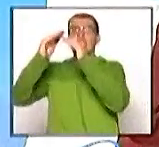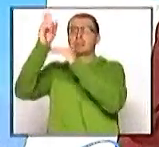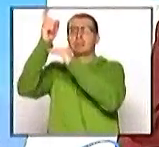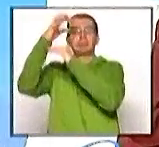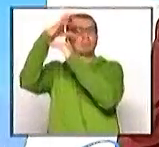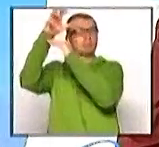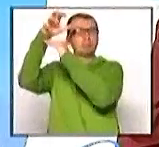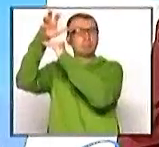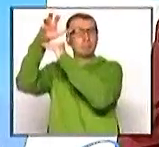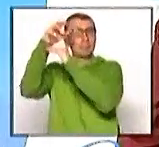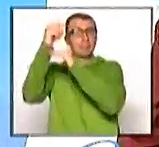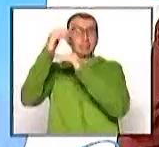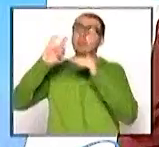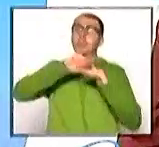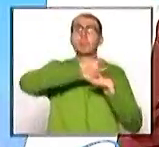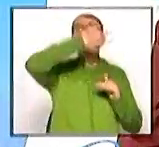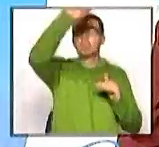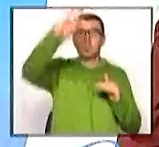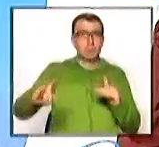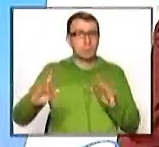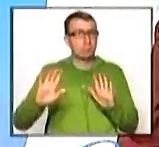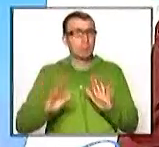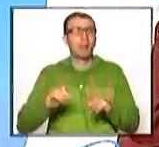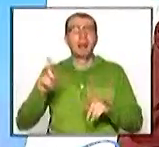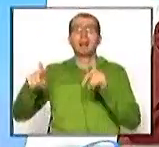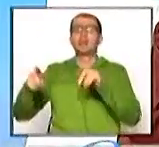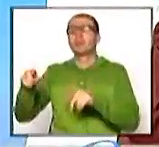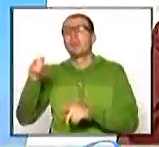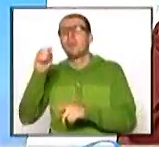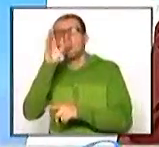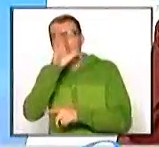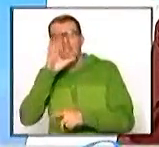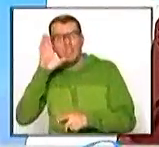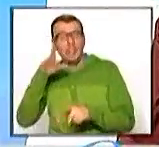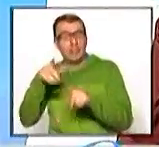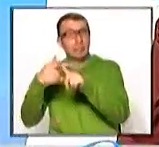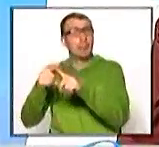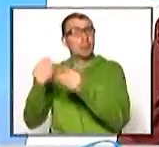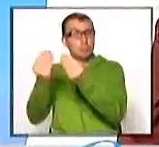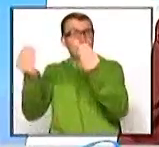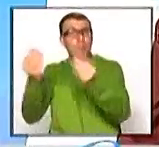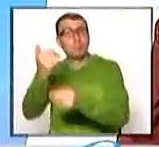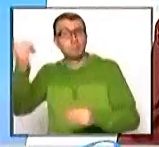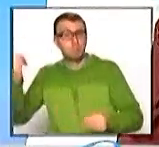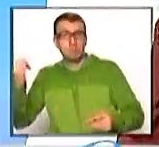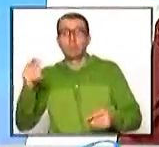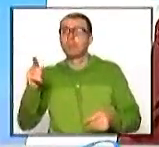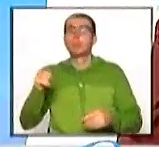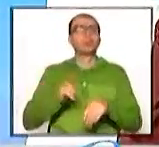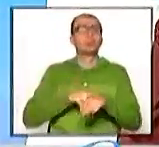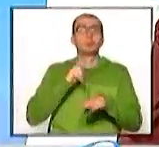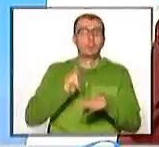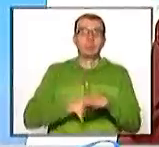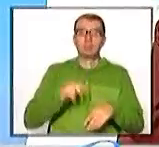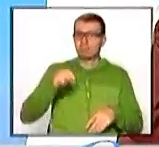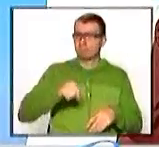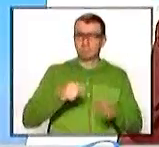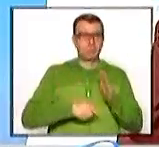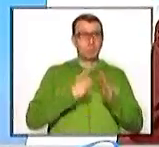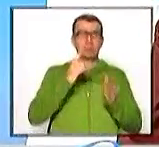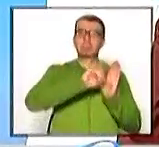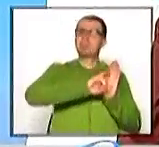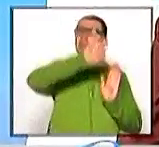Café, quienes no tienen parabólica en el campo, en fin, la señal del aire directa, del aire,